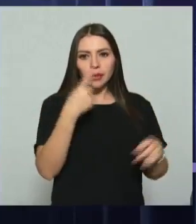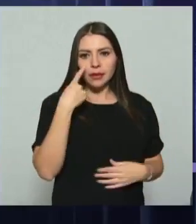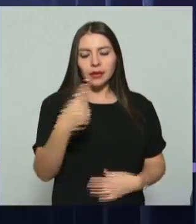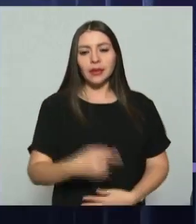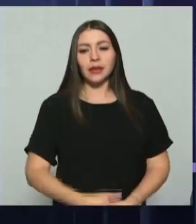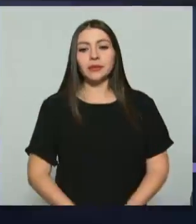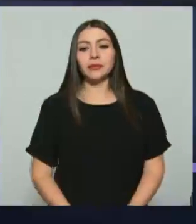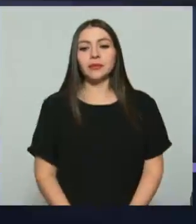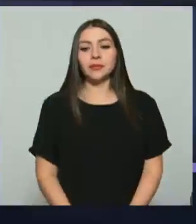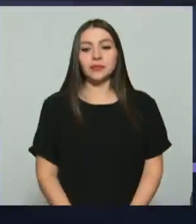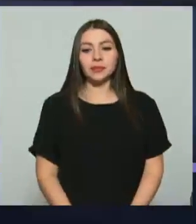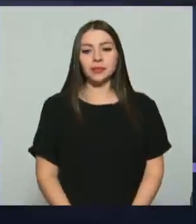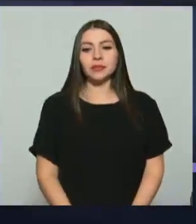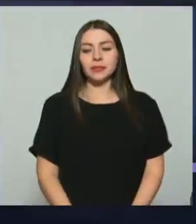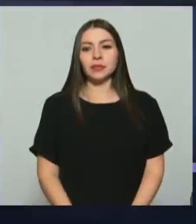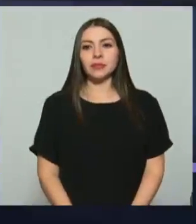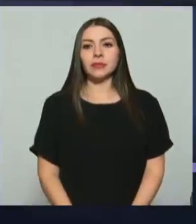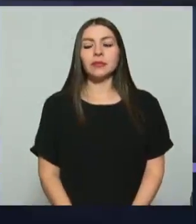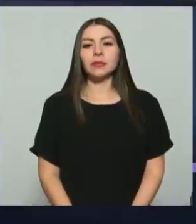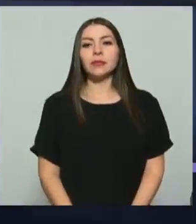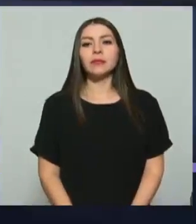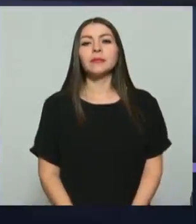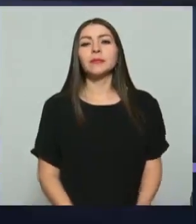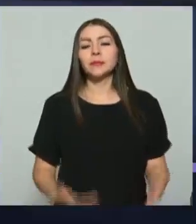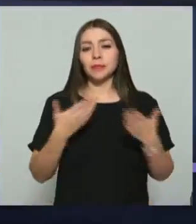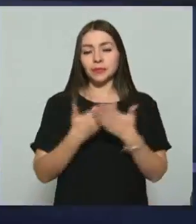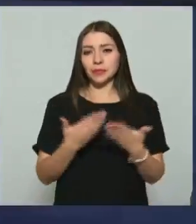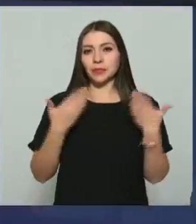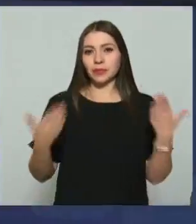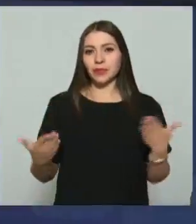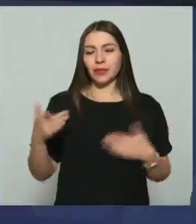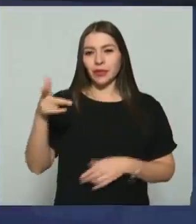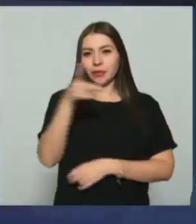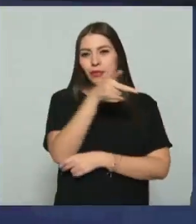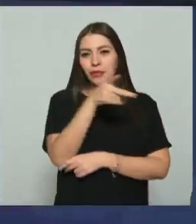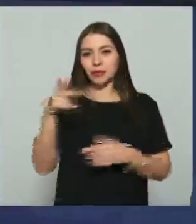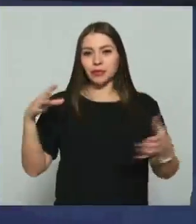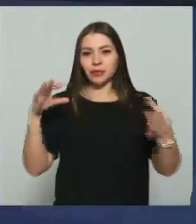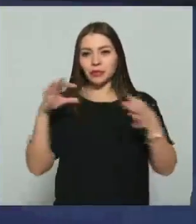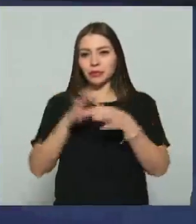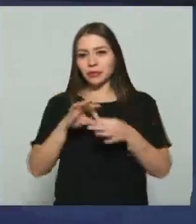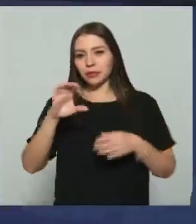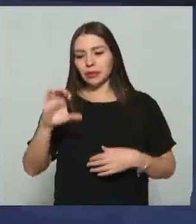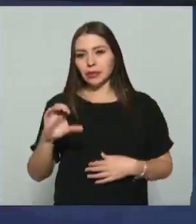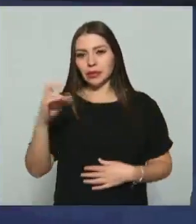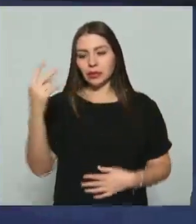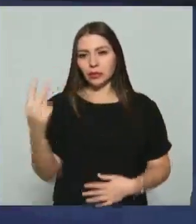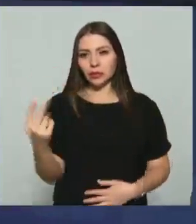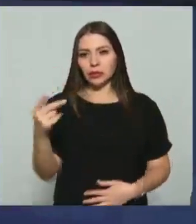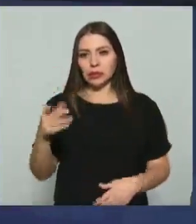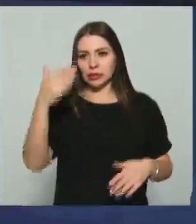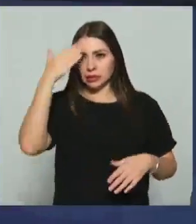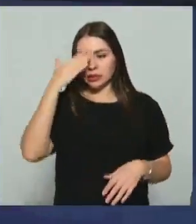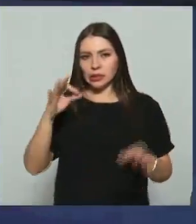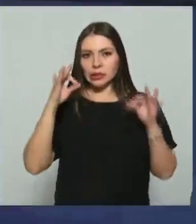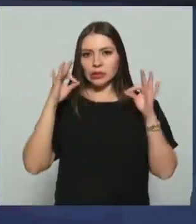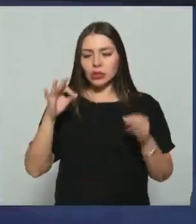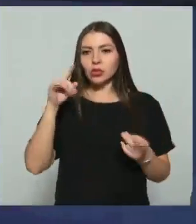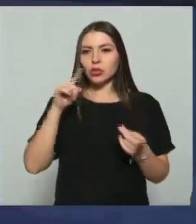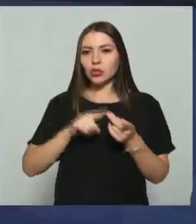Sí, ahora con el C2 ya tenemos la ubicación precisa de